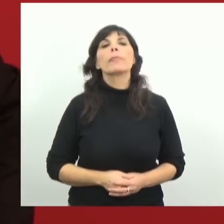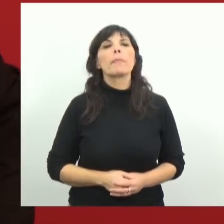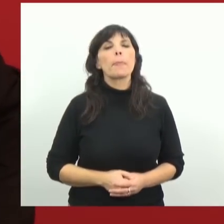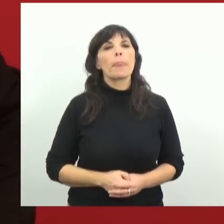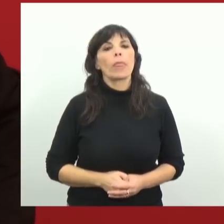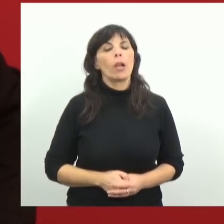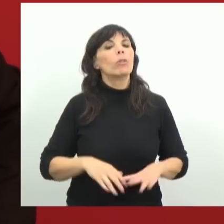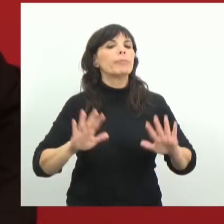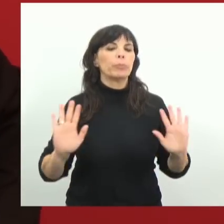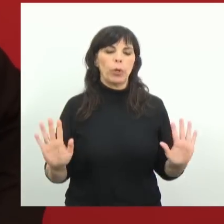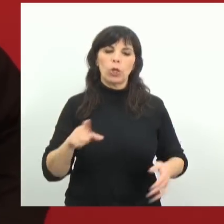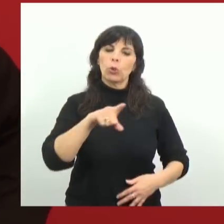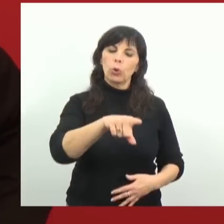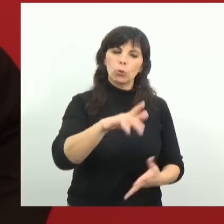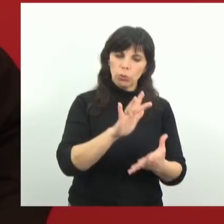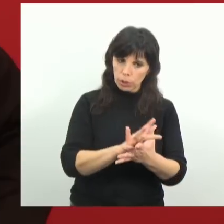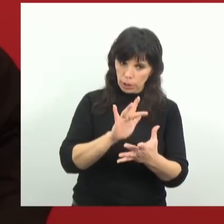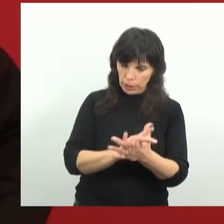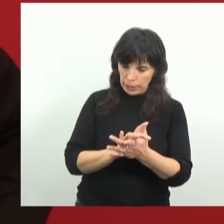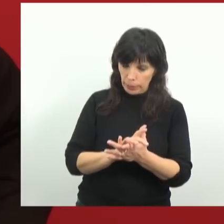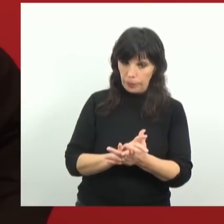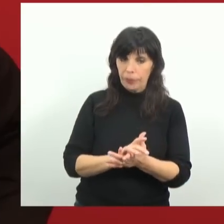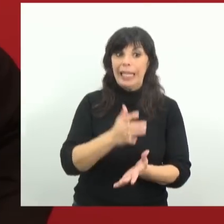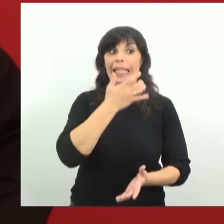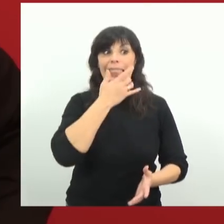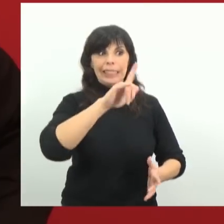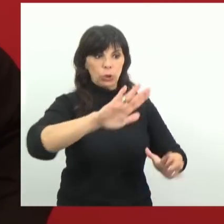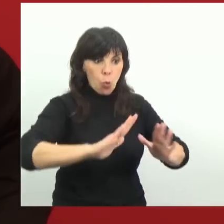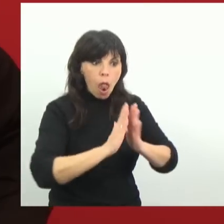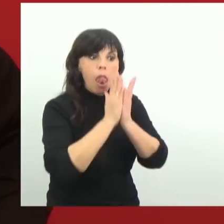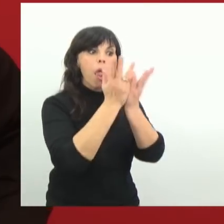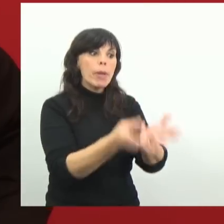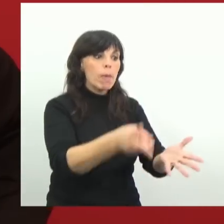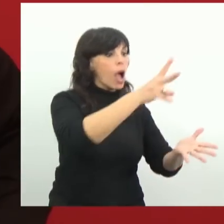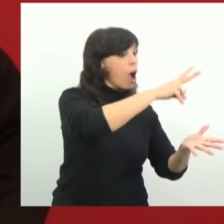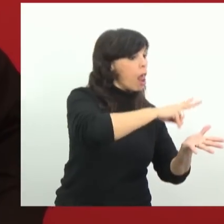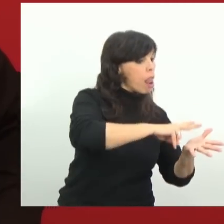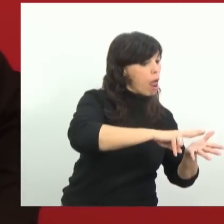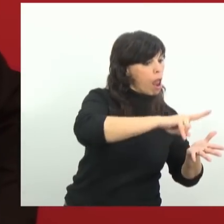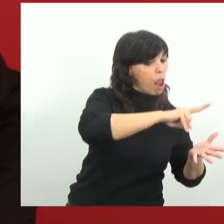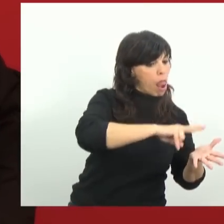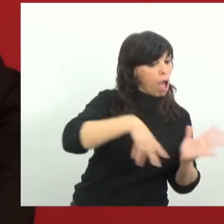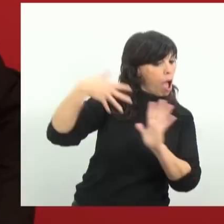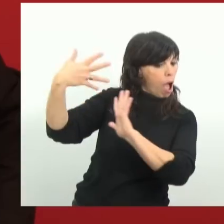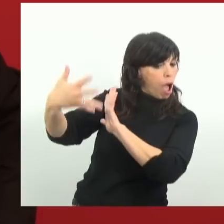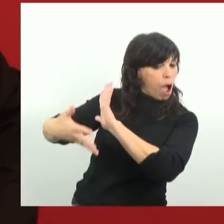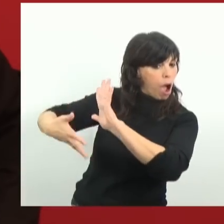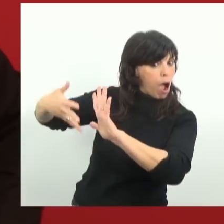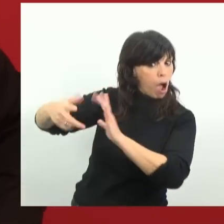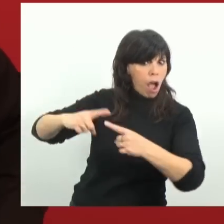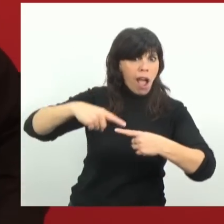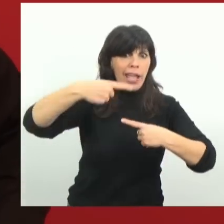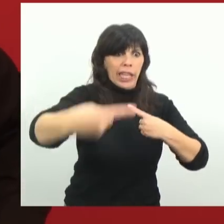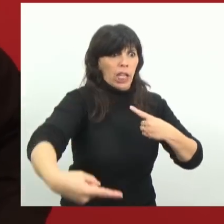que sorprender cuando viene la palabra de la gracia. Como dice